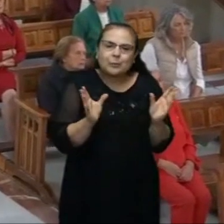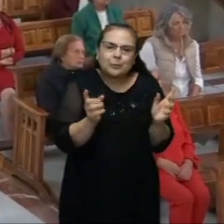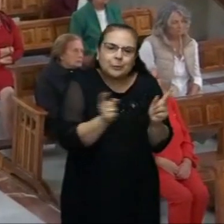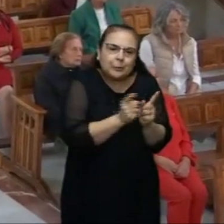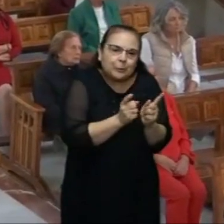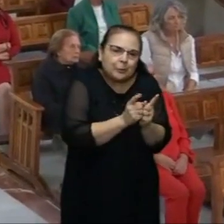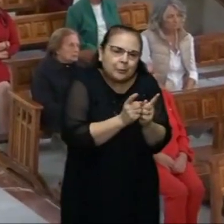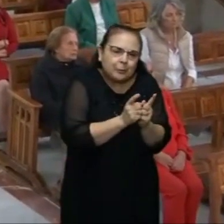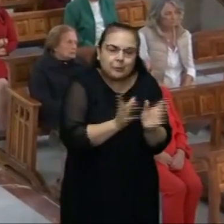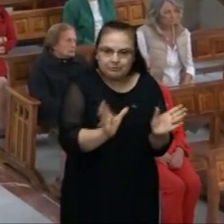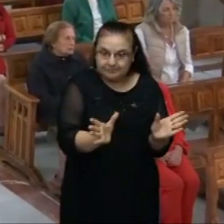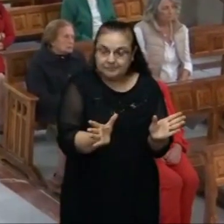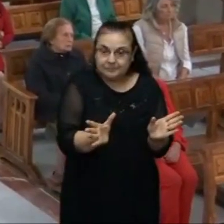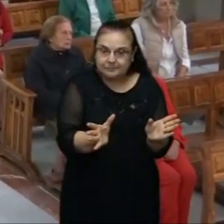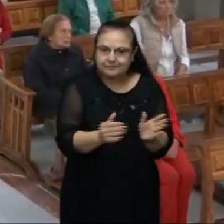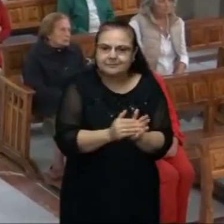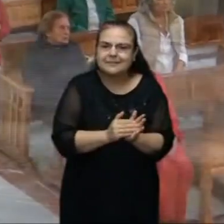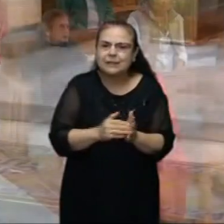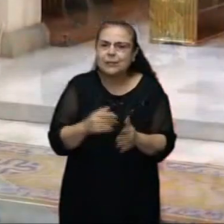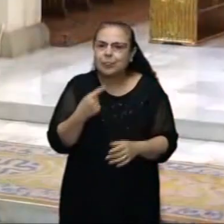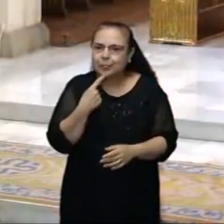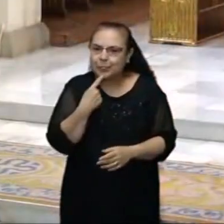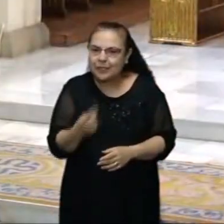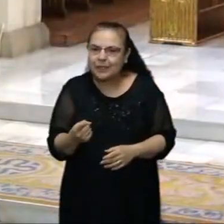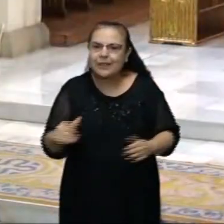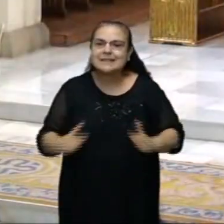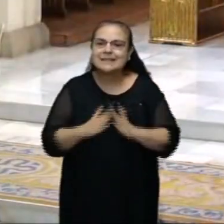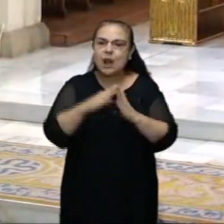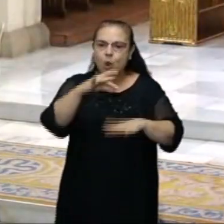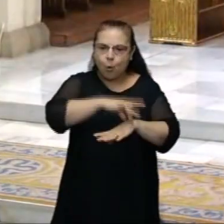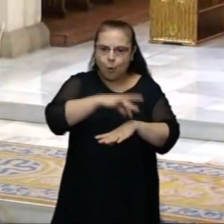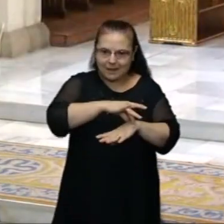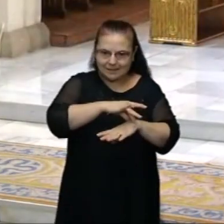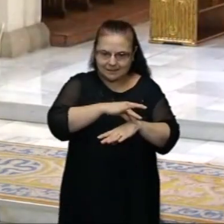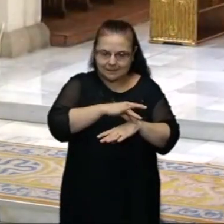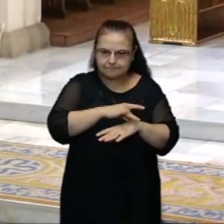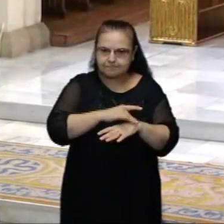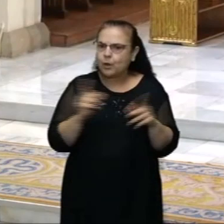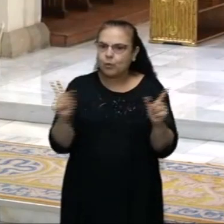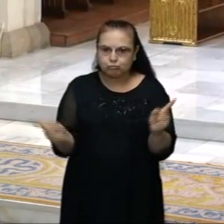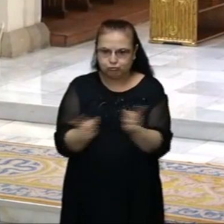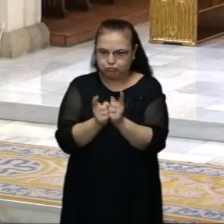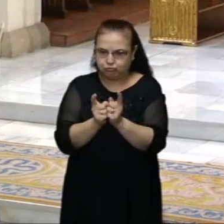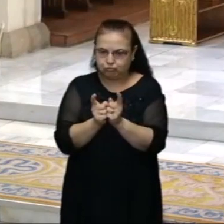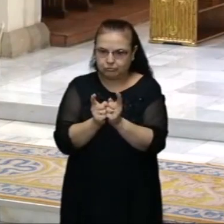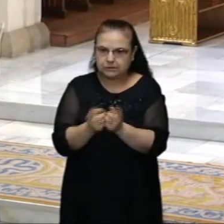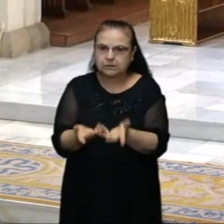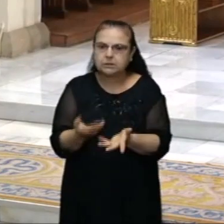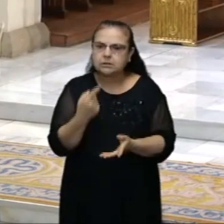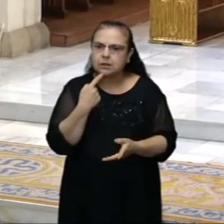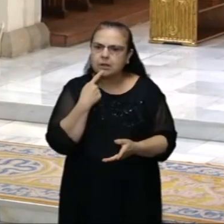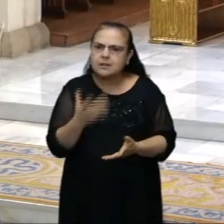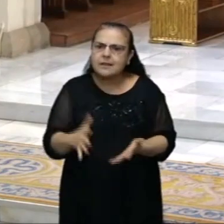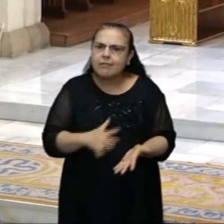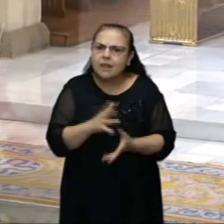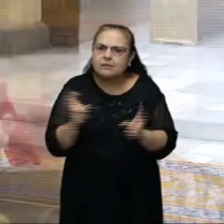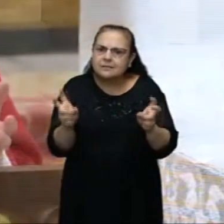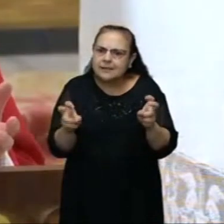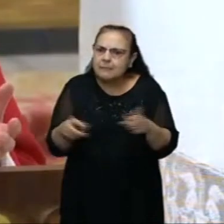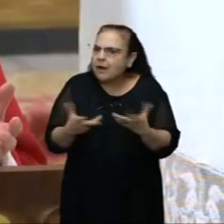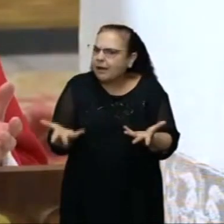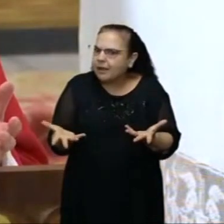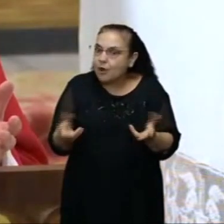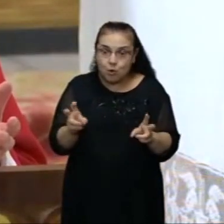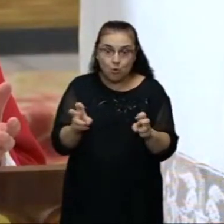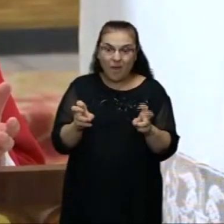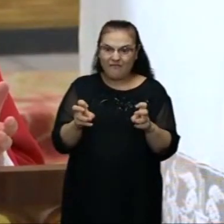ese breve fragmento del Evangelio de San Lucas, donde nos habla de la nueva familia